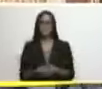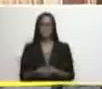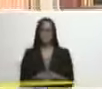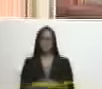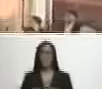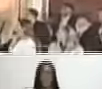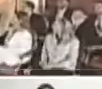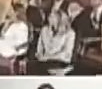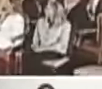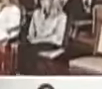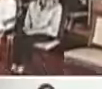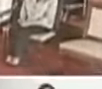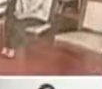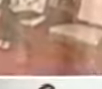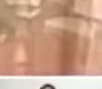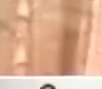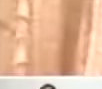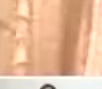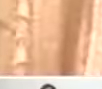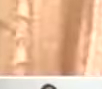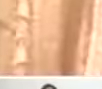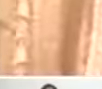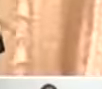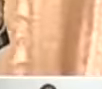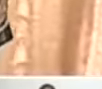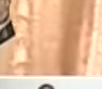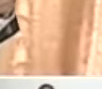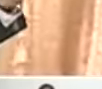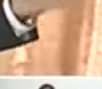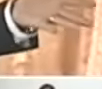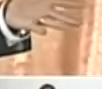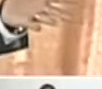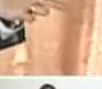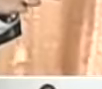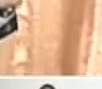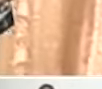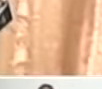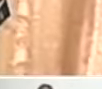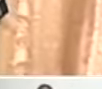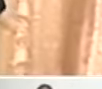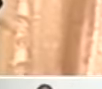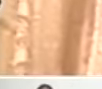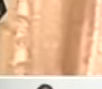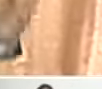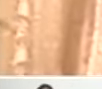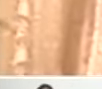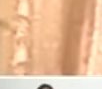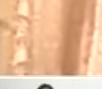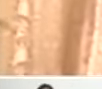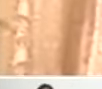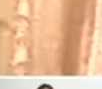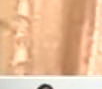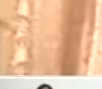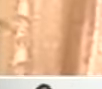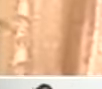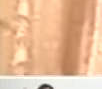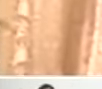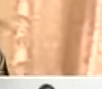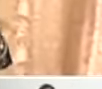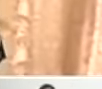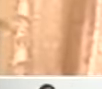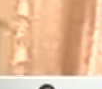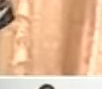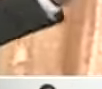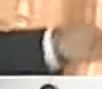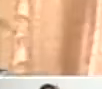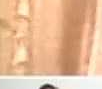Esto mismo que yo les digo a ustedes, y tengo como testigo a mi esposa, a Delcy y